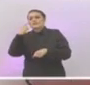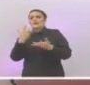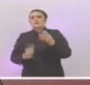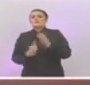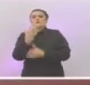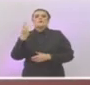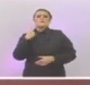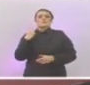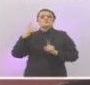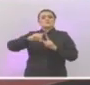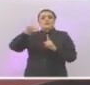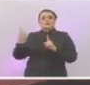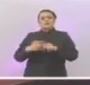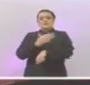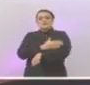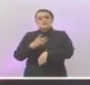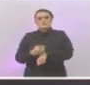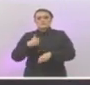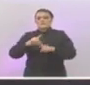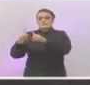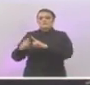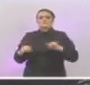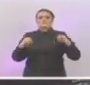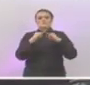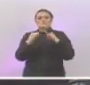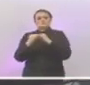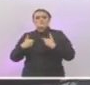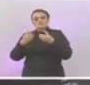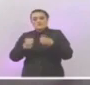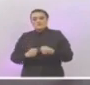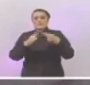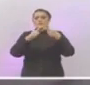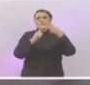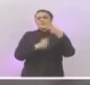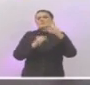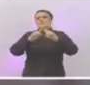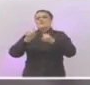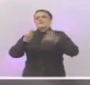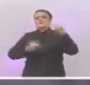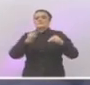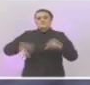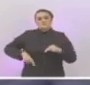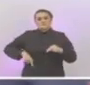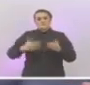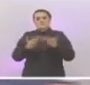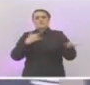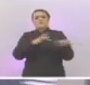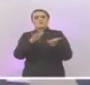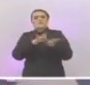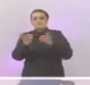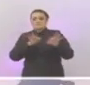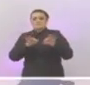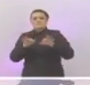nueva Política Nacional de Coordinación de Instituciones de Seguridad de los tres niveles de gobierno y se apoya en los trabajos que también